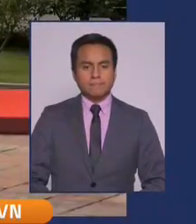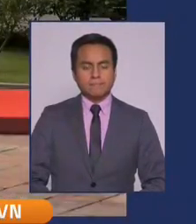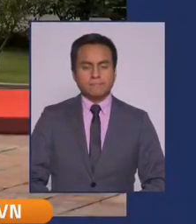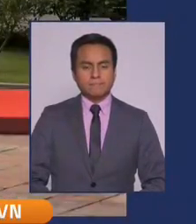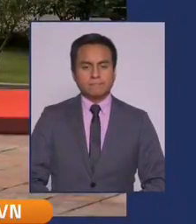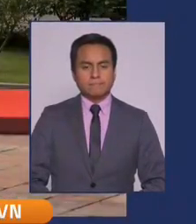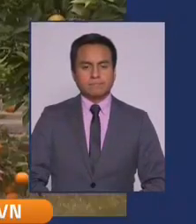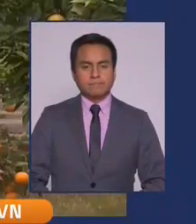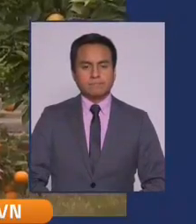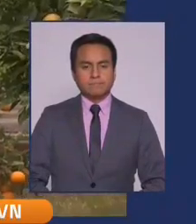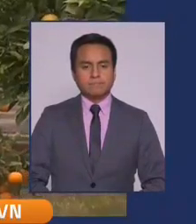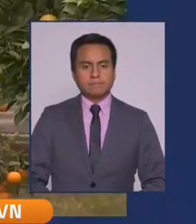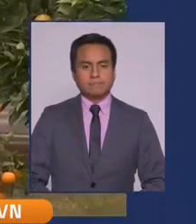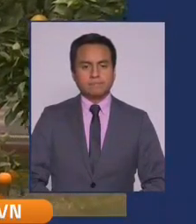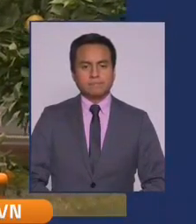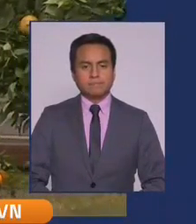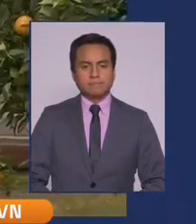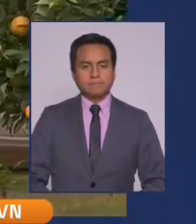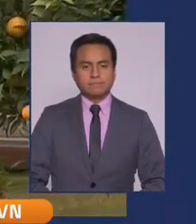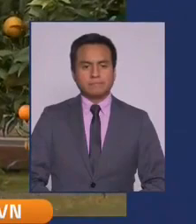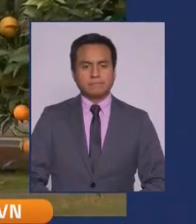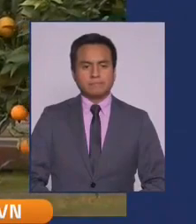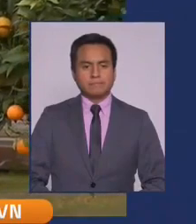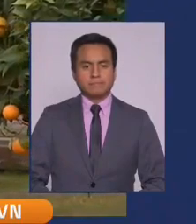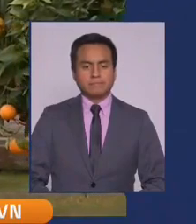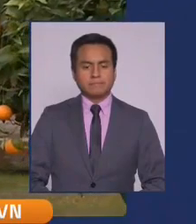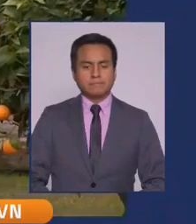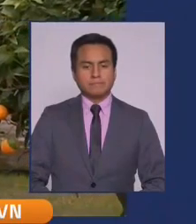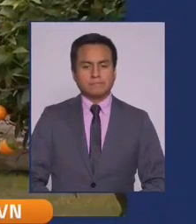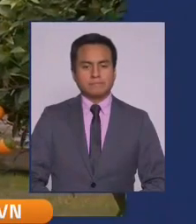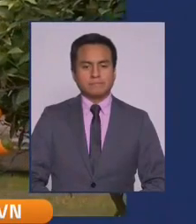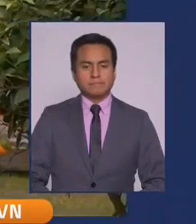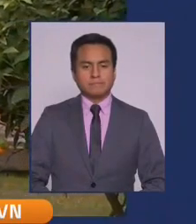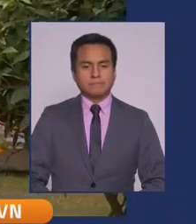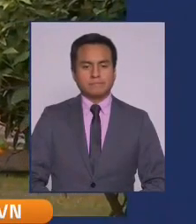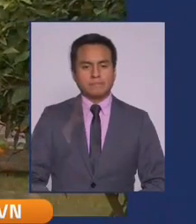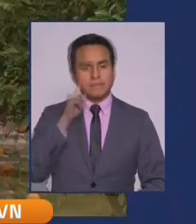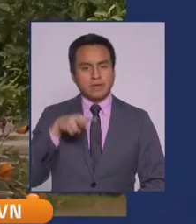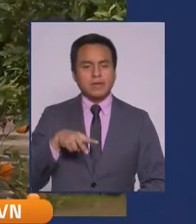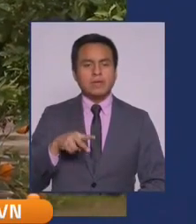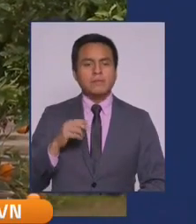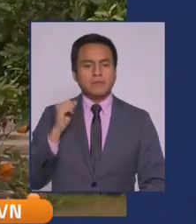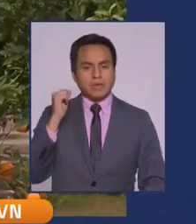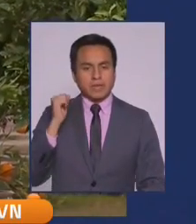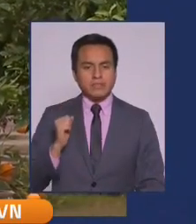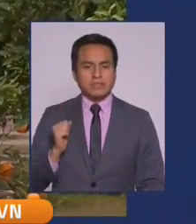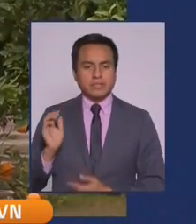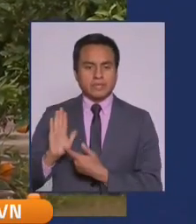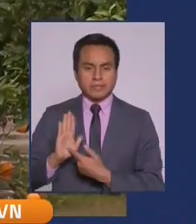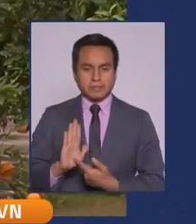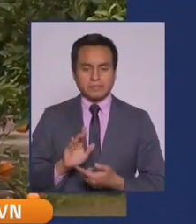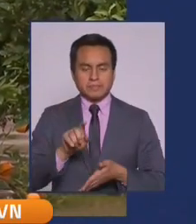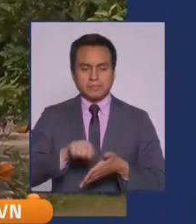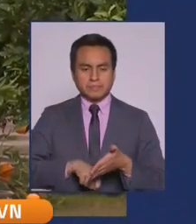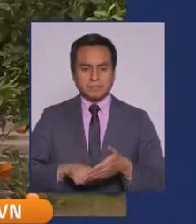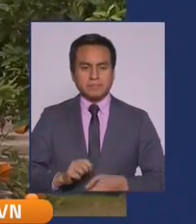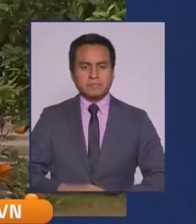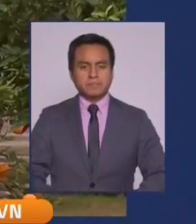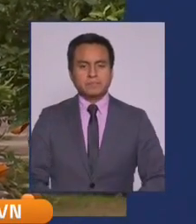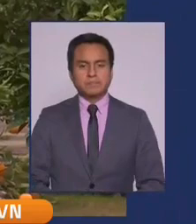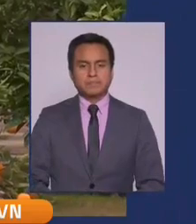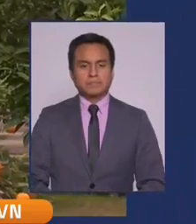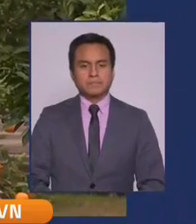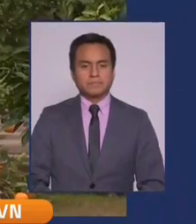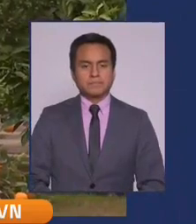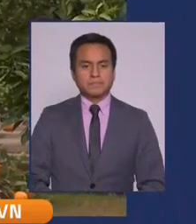Bueno, como dice el dicho, era que no, pues Matías, si son un partido nuevo, necesitan de crecer, y van a que quieren crecer a costa de sacar